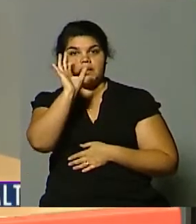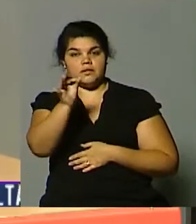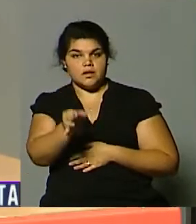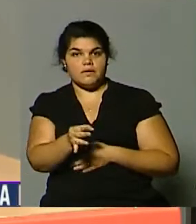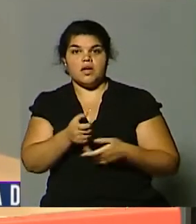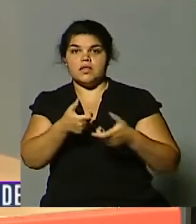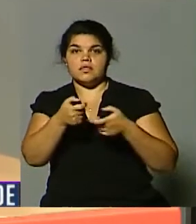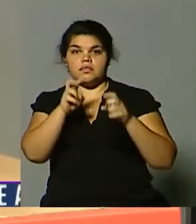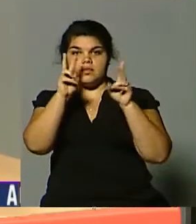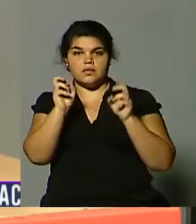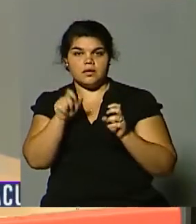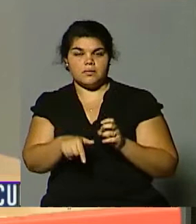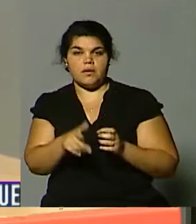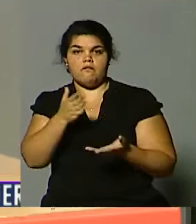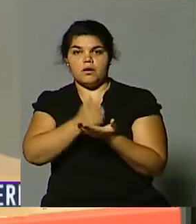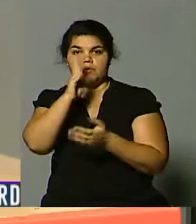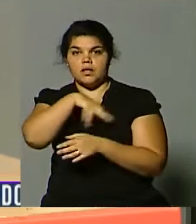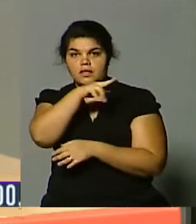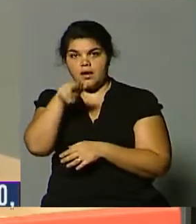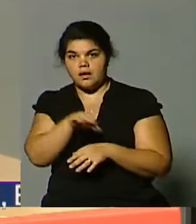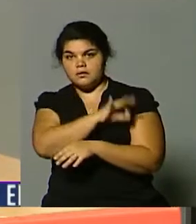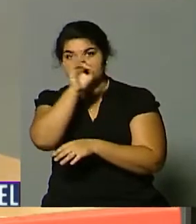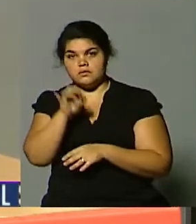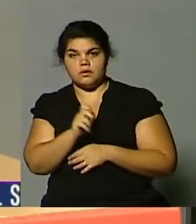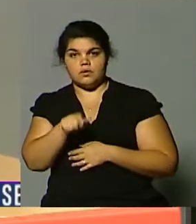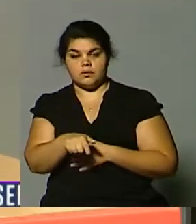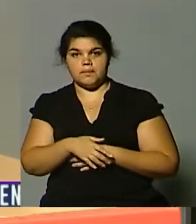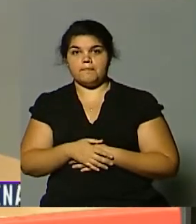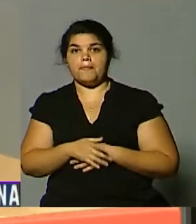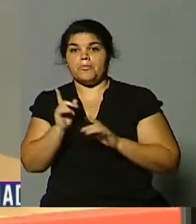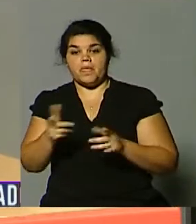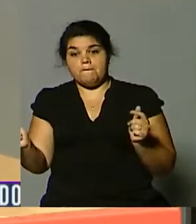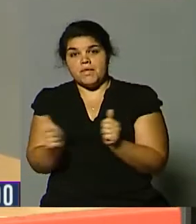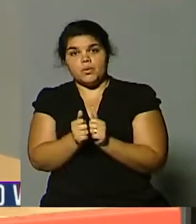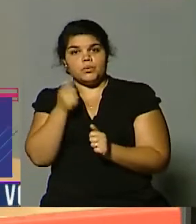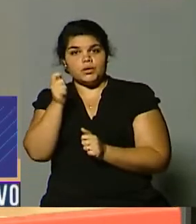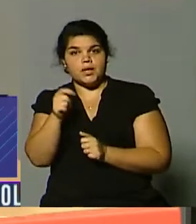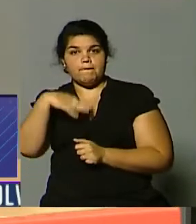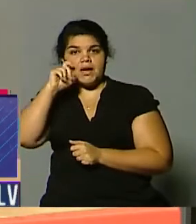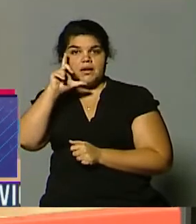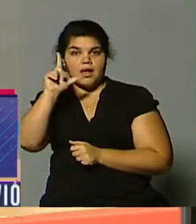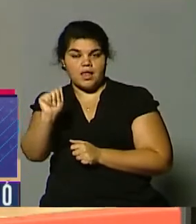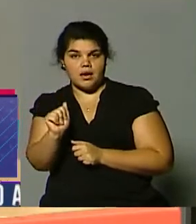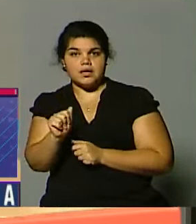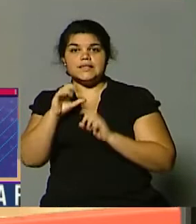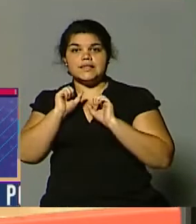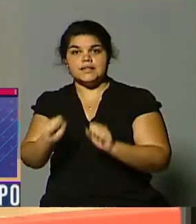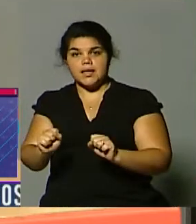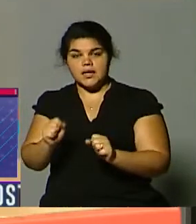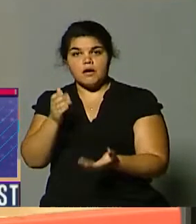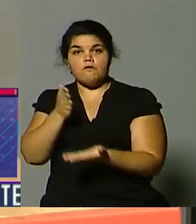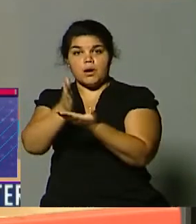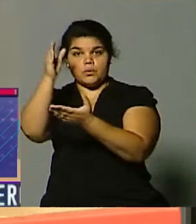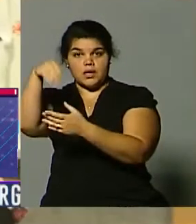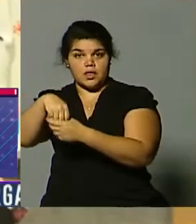sobre videojuegos en la Facultad de Artes y Diseño. Estuvieron con nosotros Mariela Melgin, secretaria académica de la Facultad